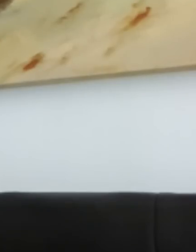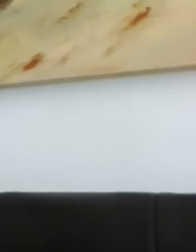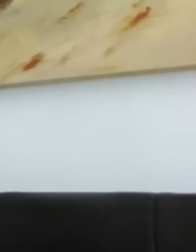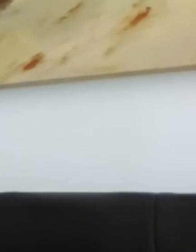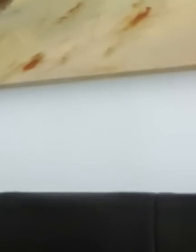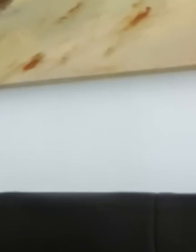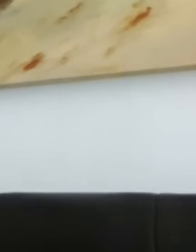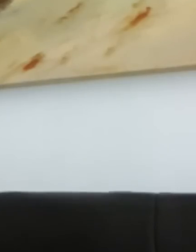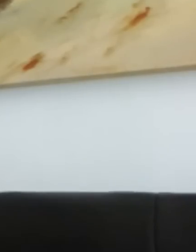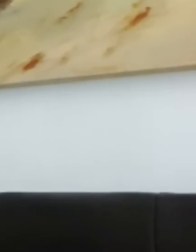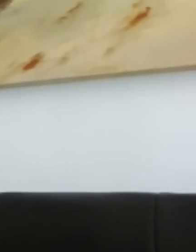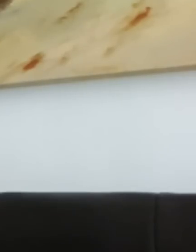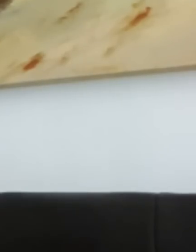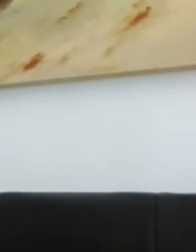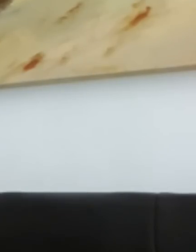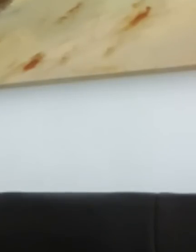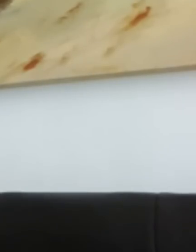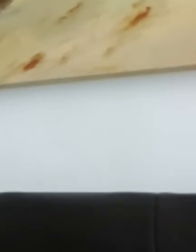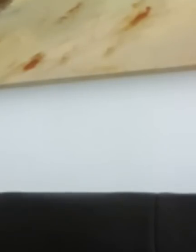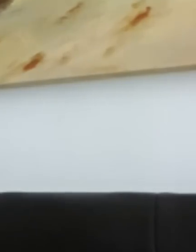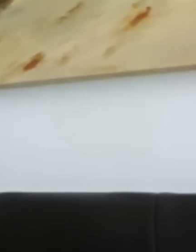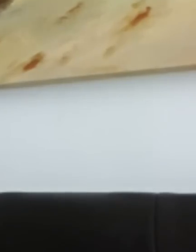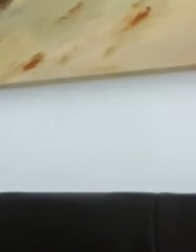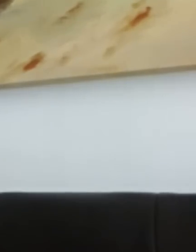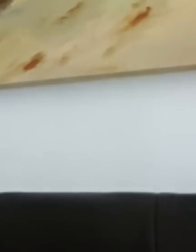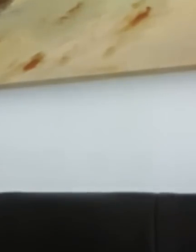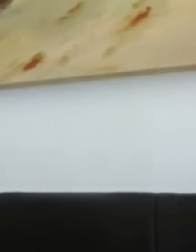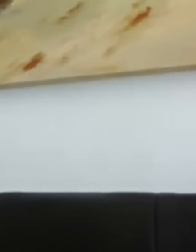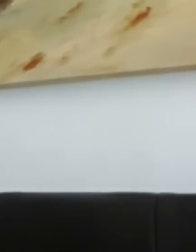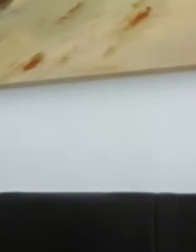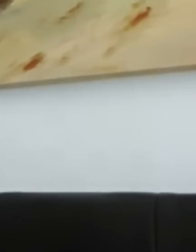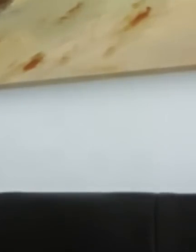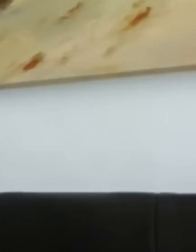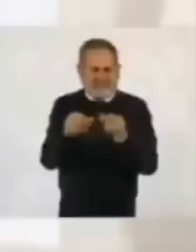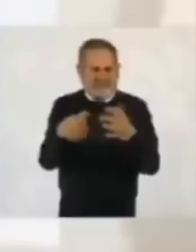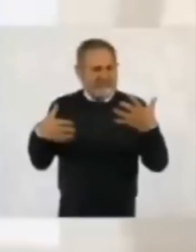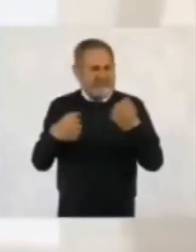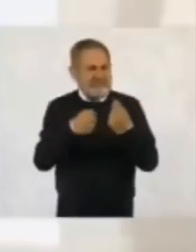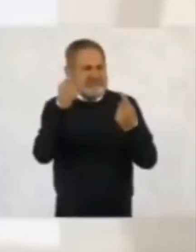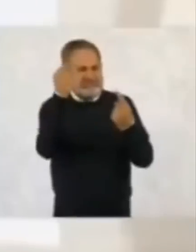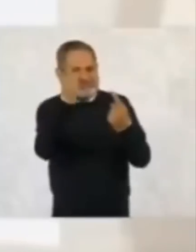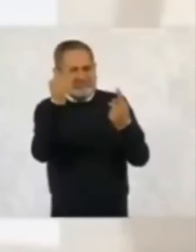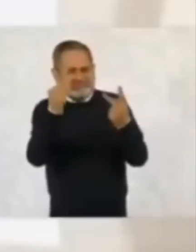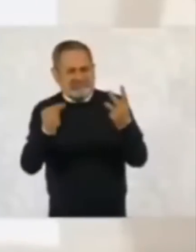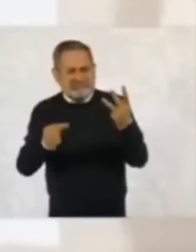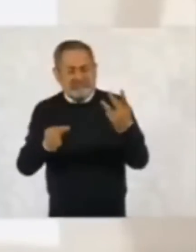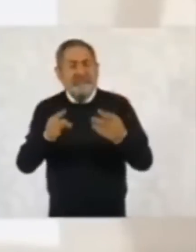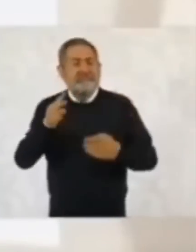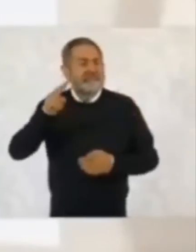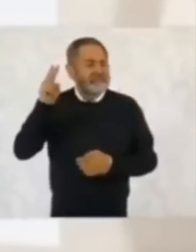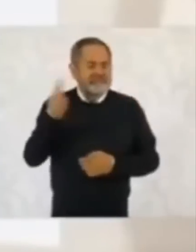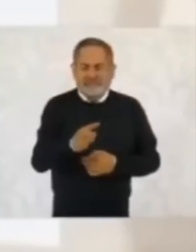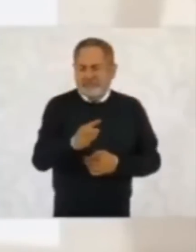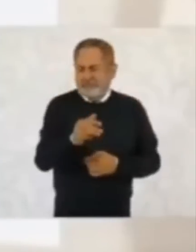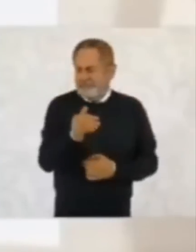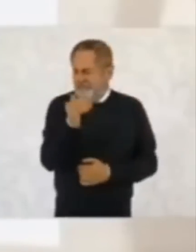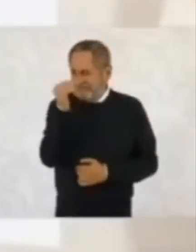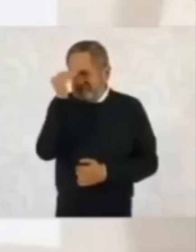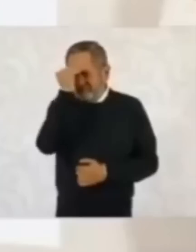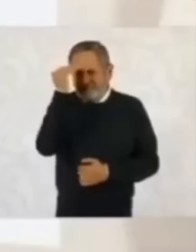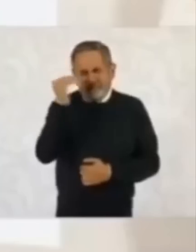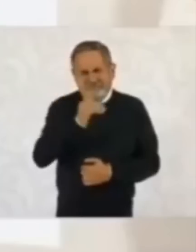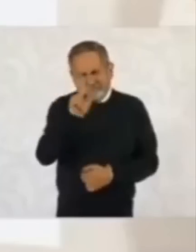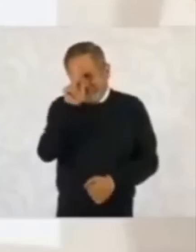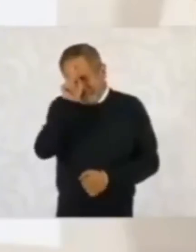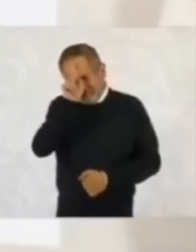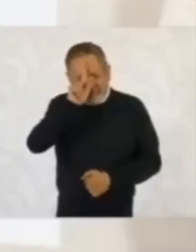fue una tragedia que pudo haberse evitado. Vamos a escuchar a Pablo Gómez. De una tragedia que se pudo